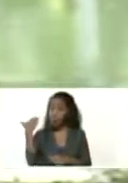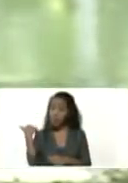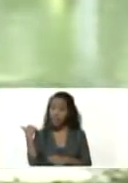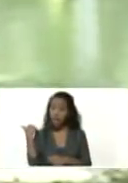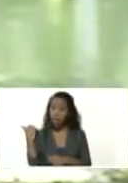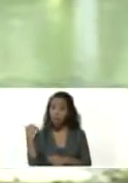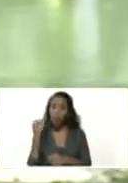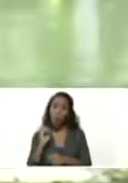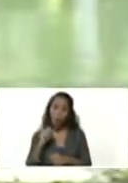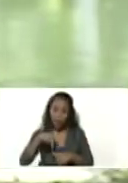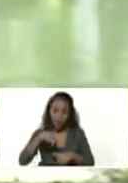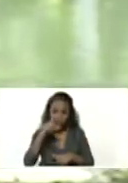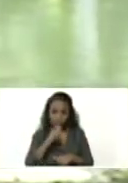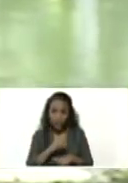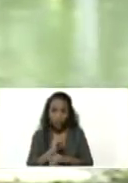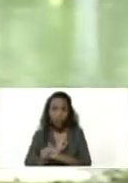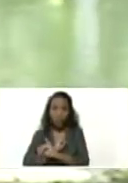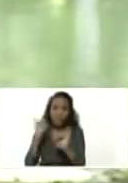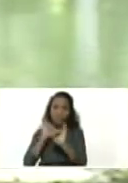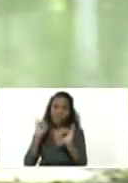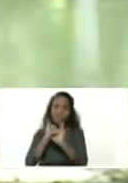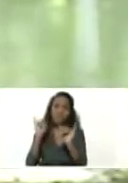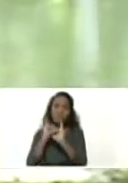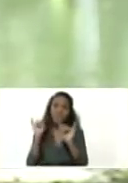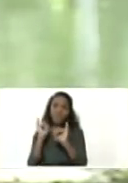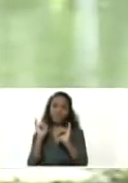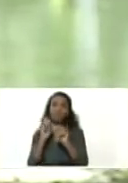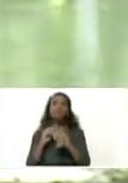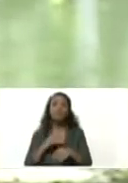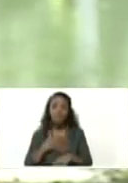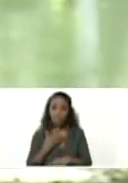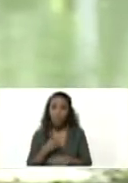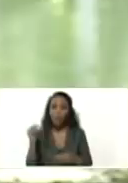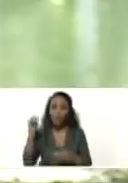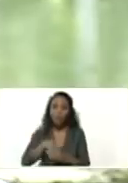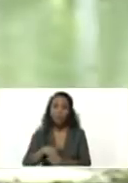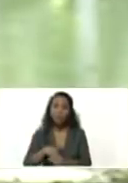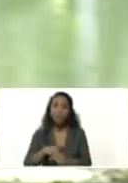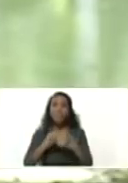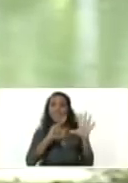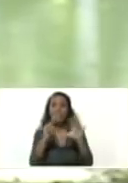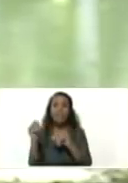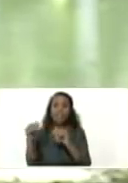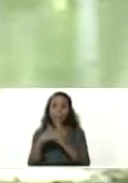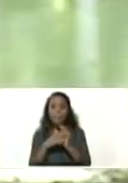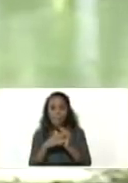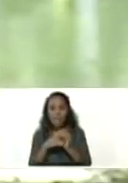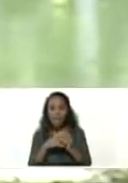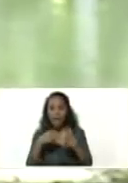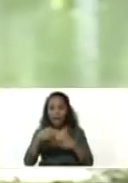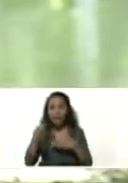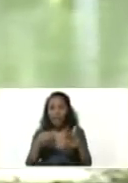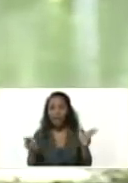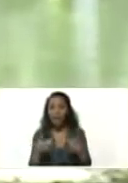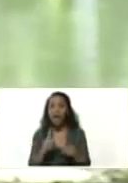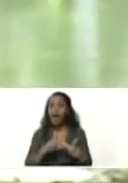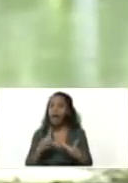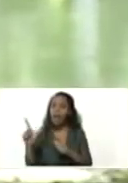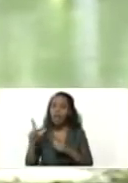año, ya está terminando, nosotros logramos censar 70.000 hectáreas que están aptas para siembra